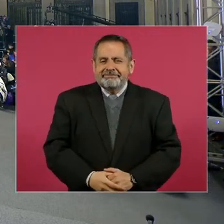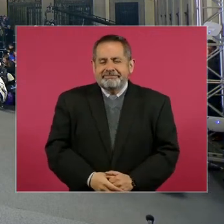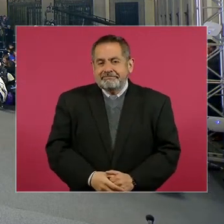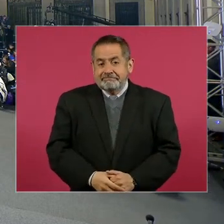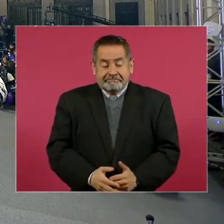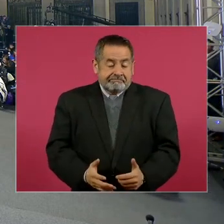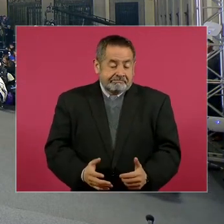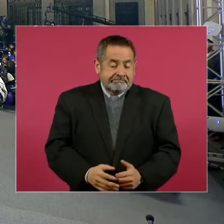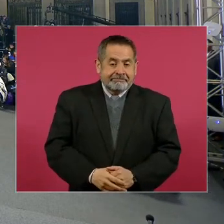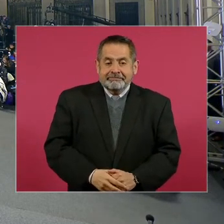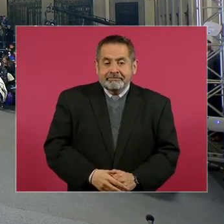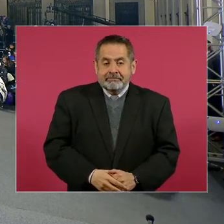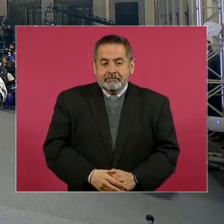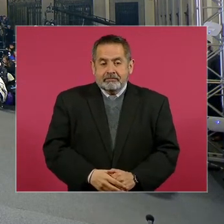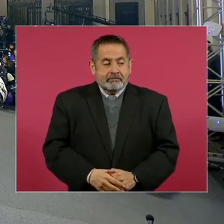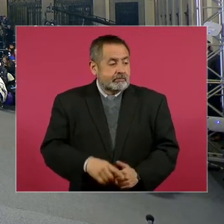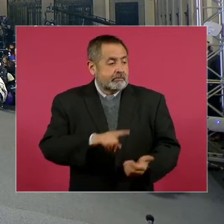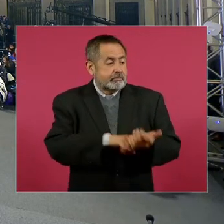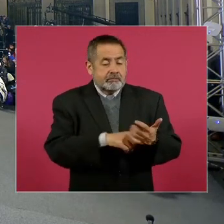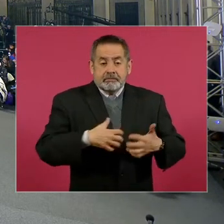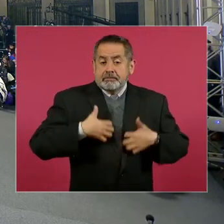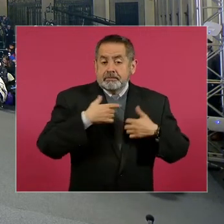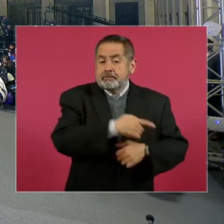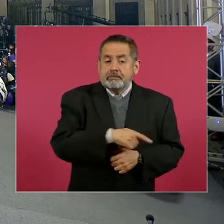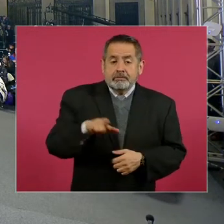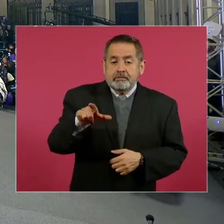a Loret,